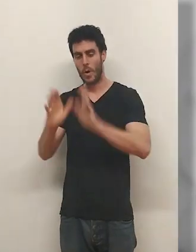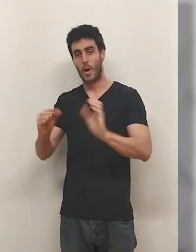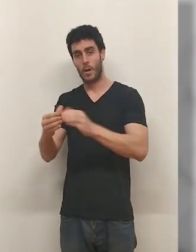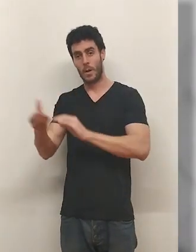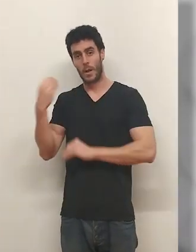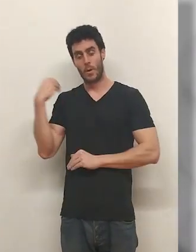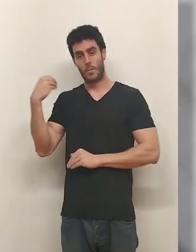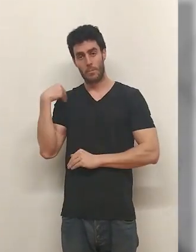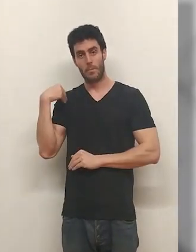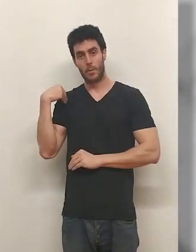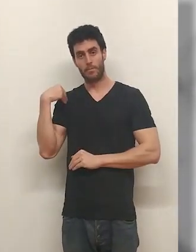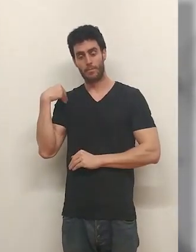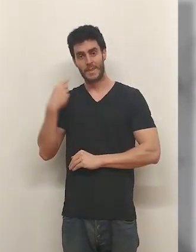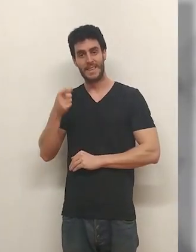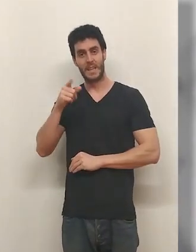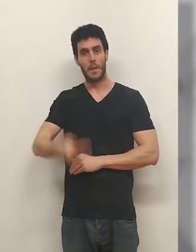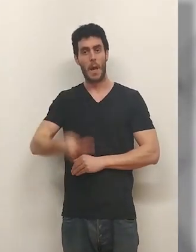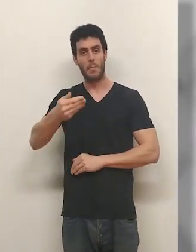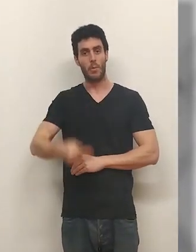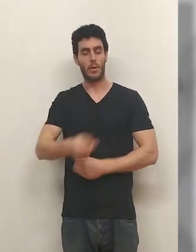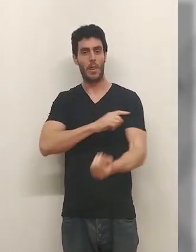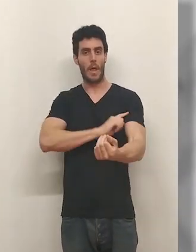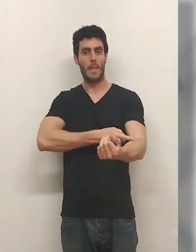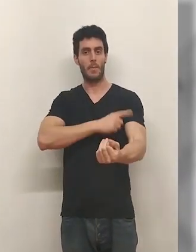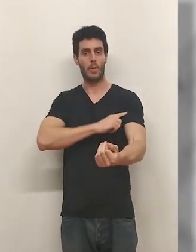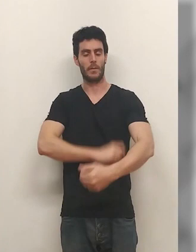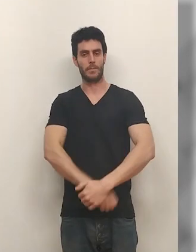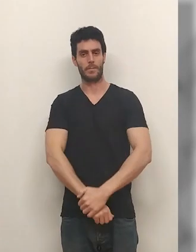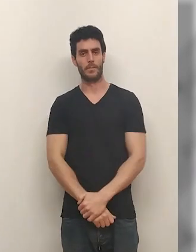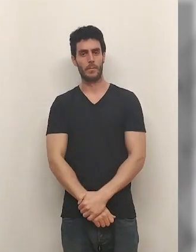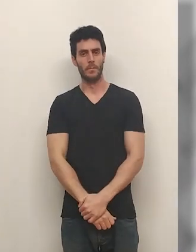colectivo, en los riesgos que hay y en la importancia de la actividad física.